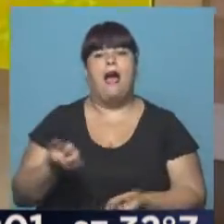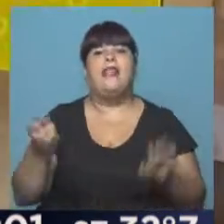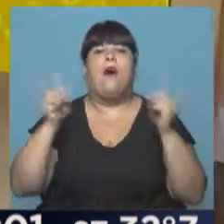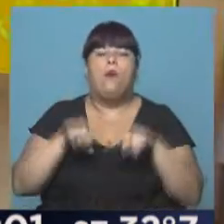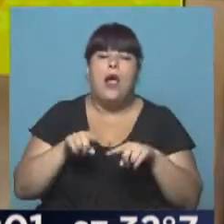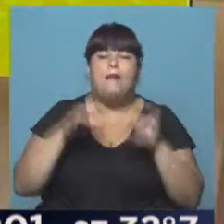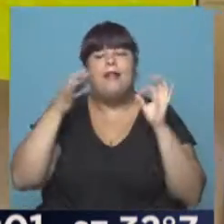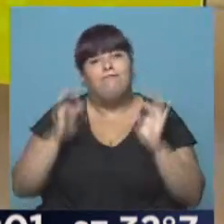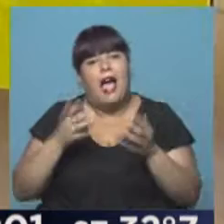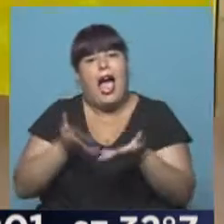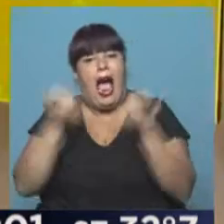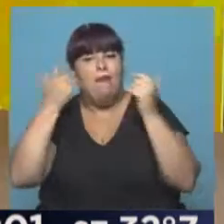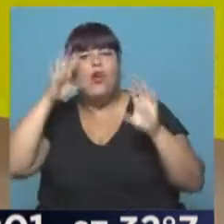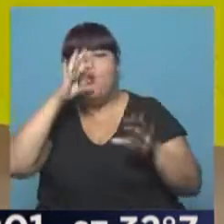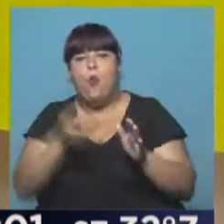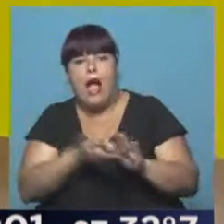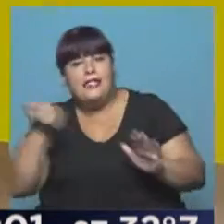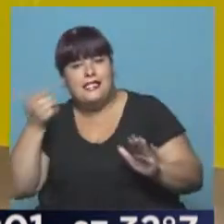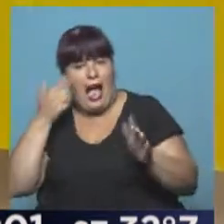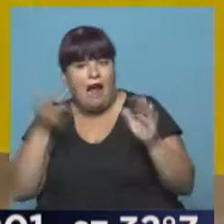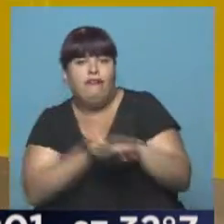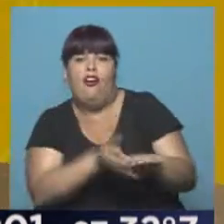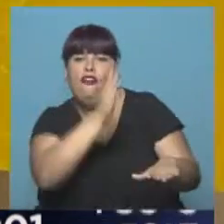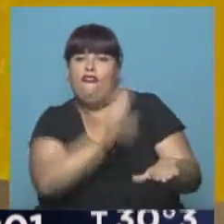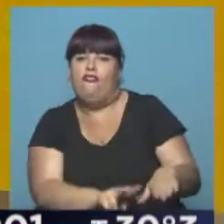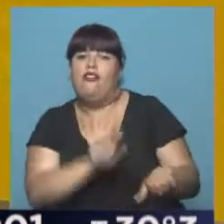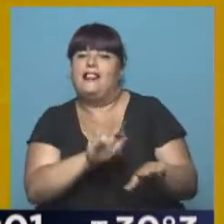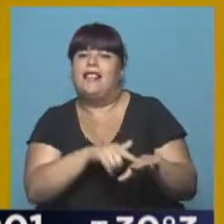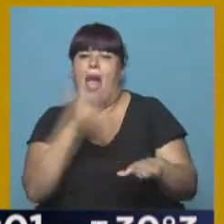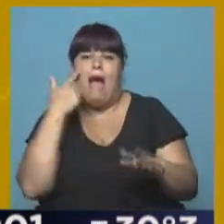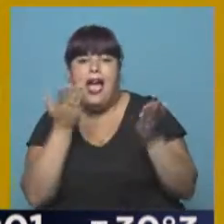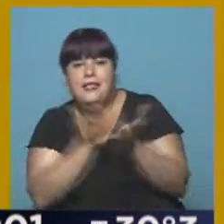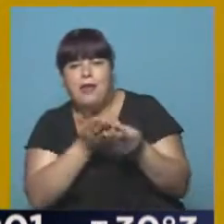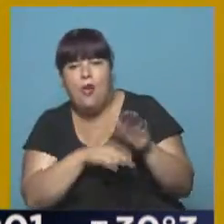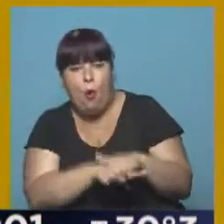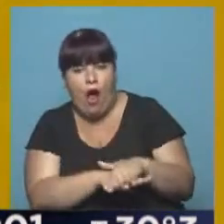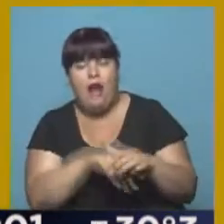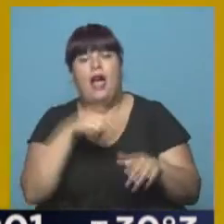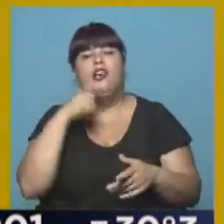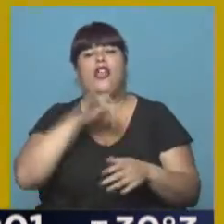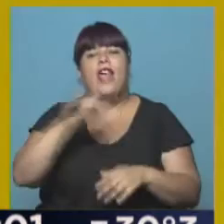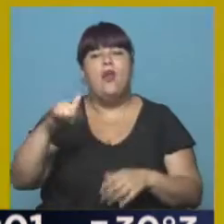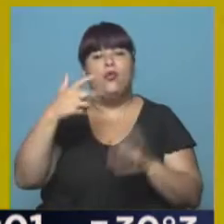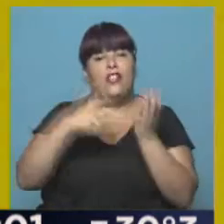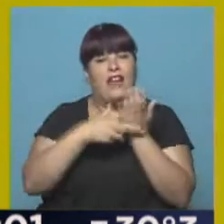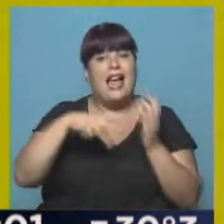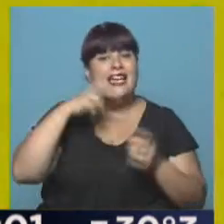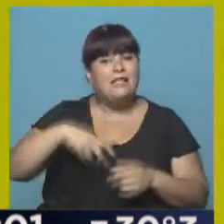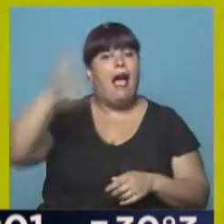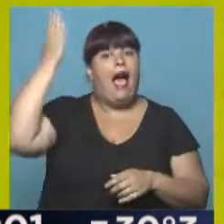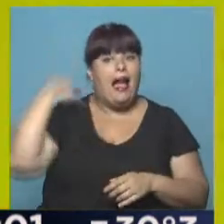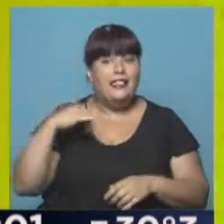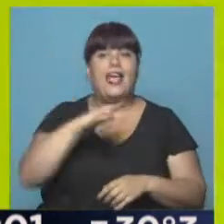aunque técnicamente sería abrir, ya que nunca había sido, se dio lugar al expediente, la denuncia del fallecido fiscal Nisman, la que